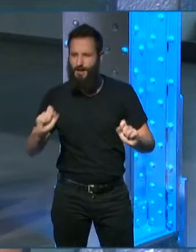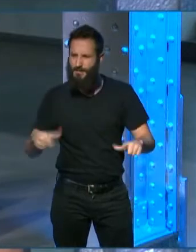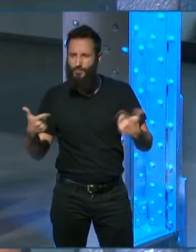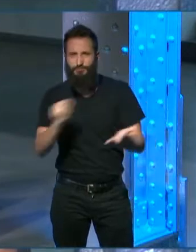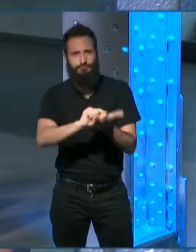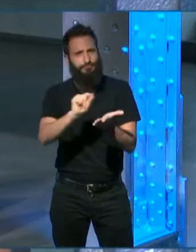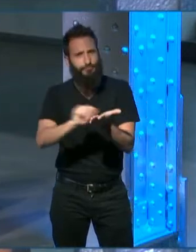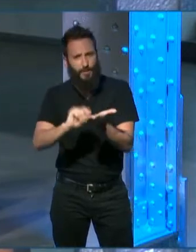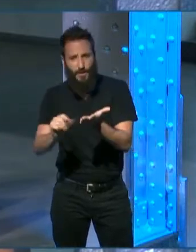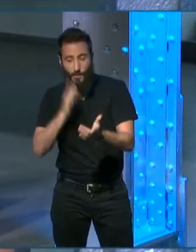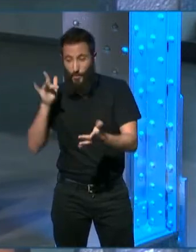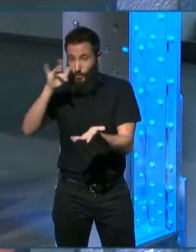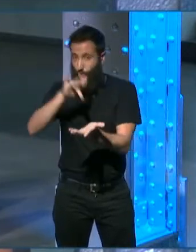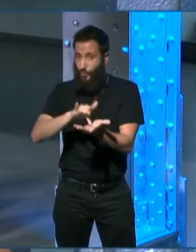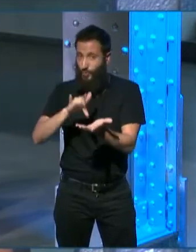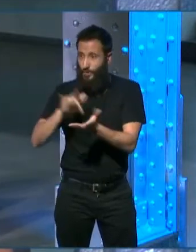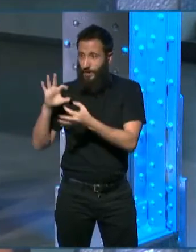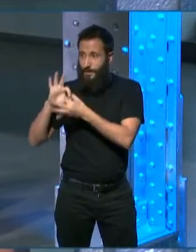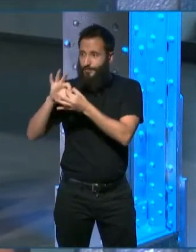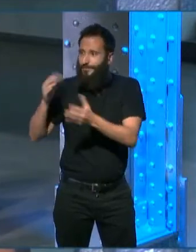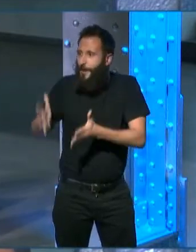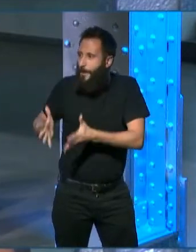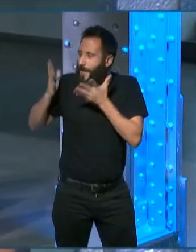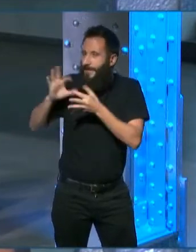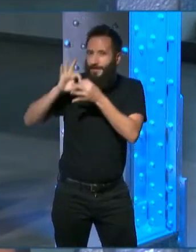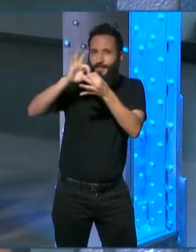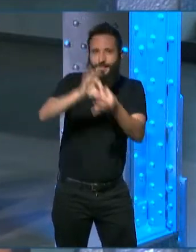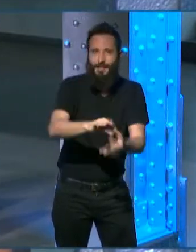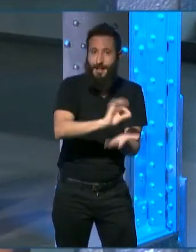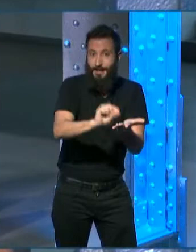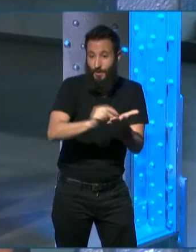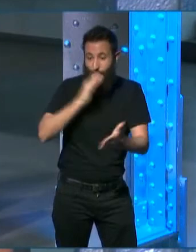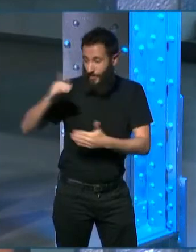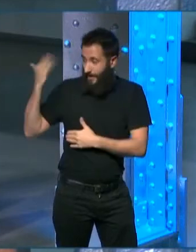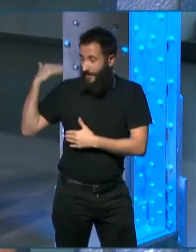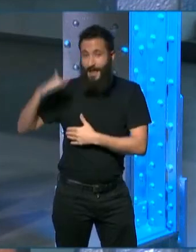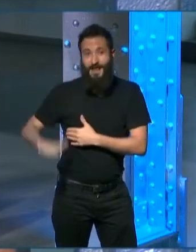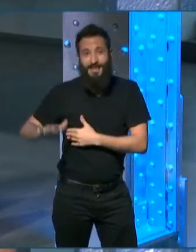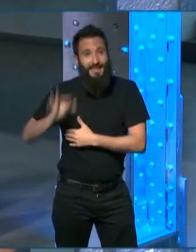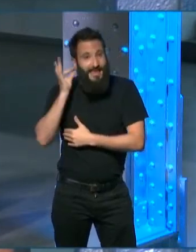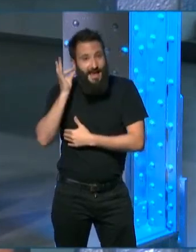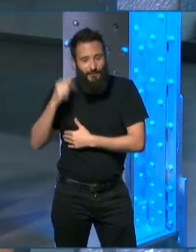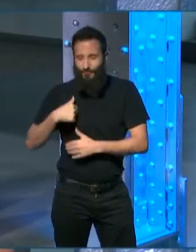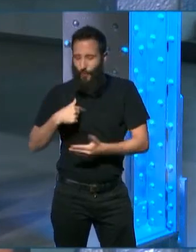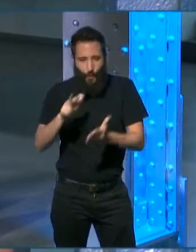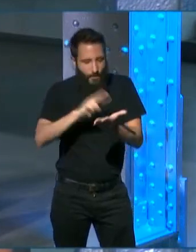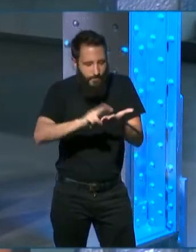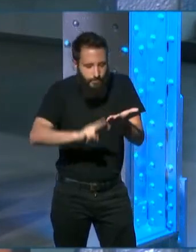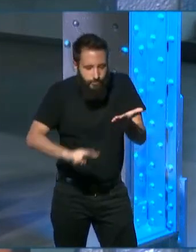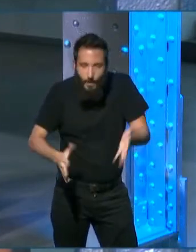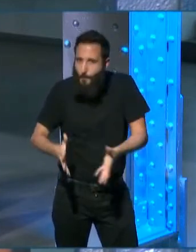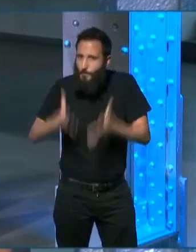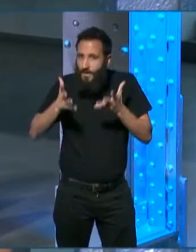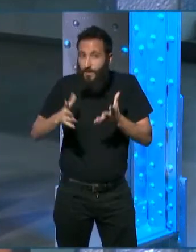estaba relacionado con lo que me encantaba y lo que me entusiasmaba desde muy niña, que era leer, y es algo que yo pensaba